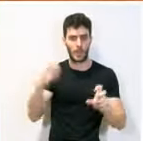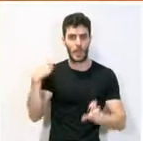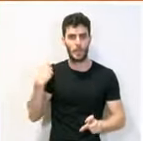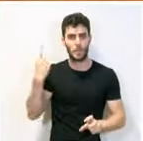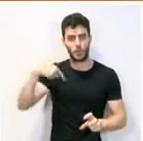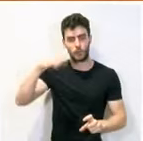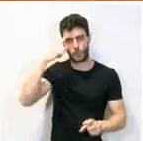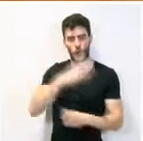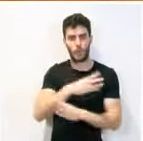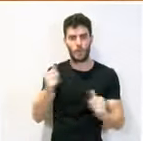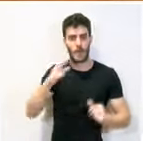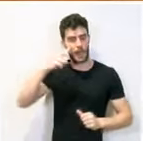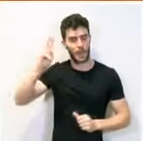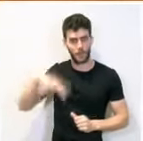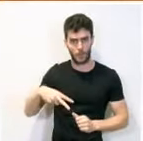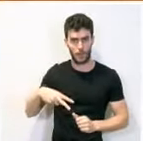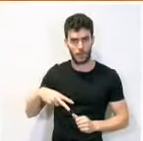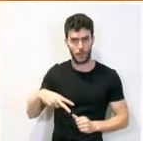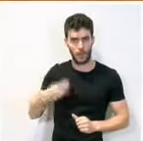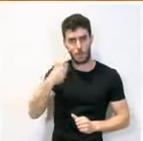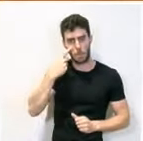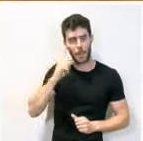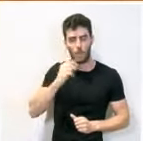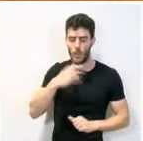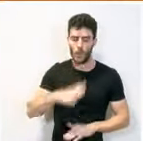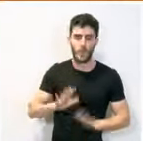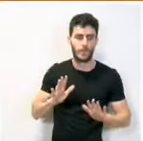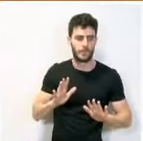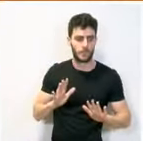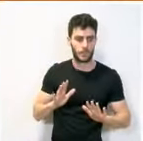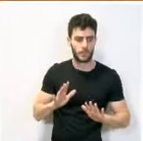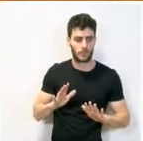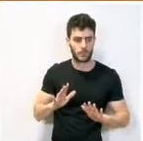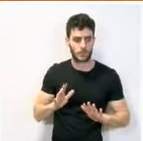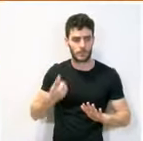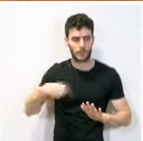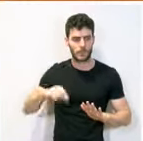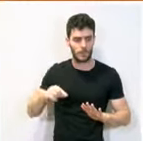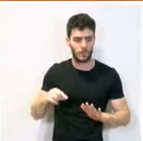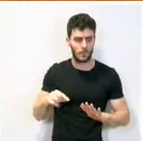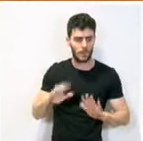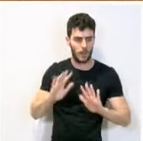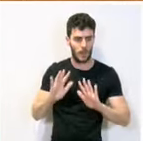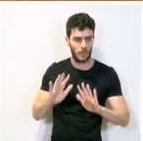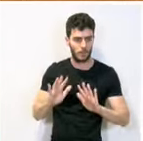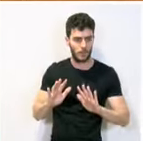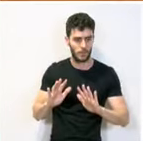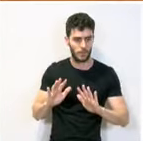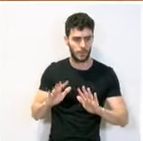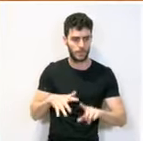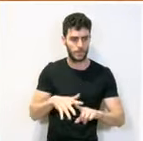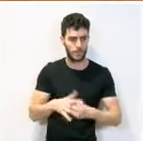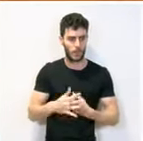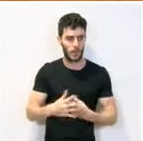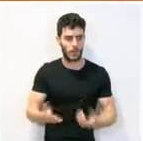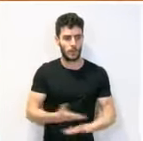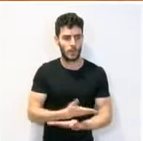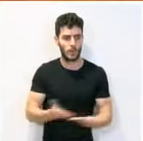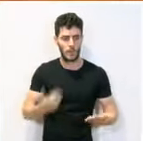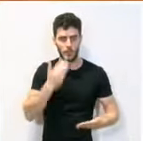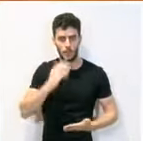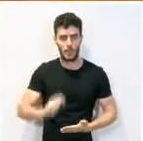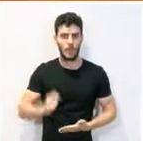olvidan de reconocer que no lo veían, pero bueno, vamos a dejarlo a un lado. En cualquier caso, si es un éxito